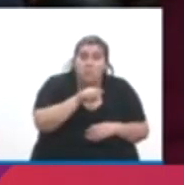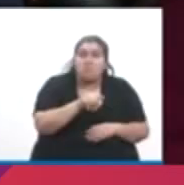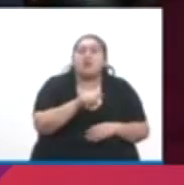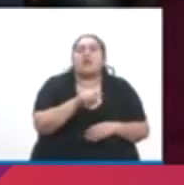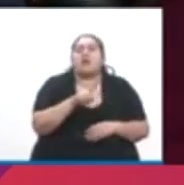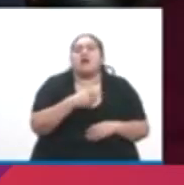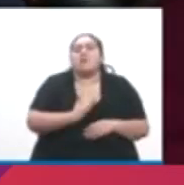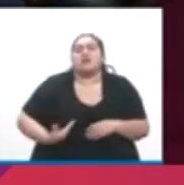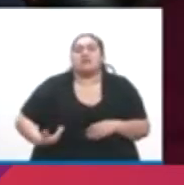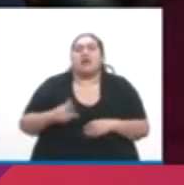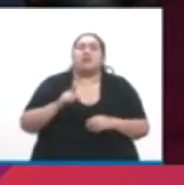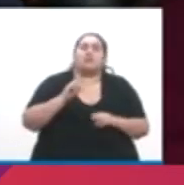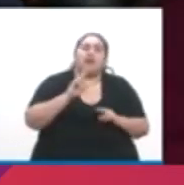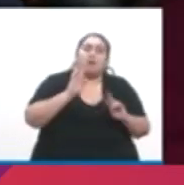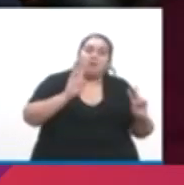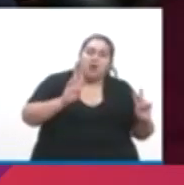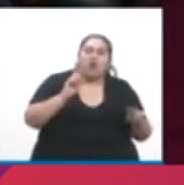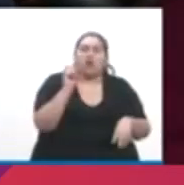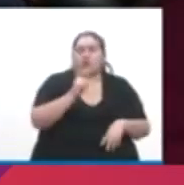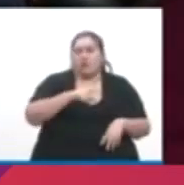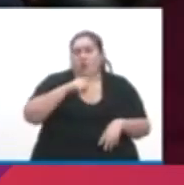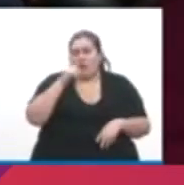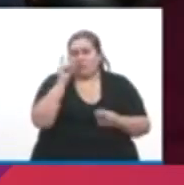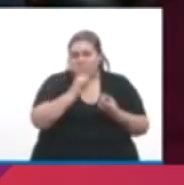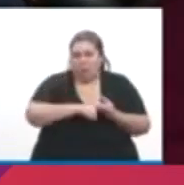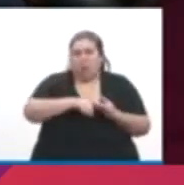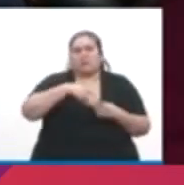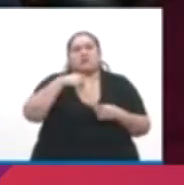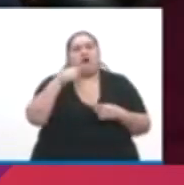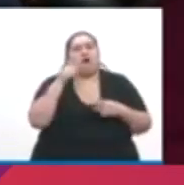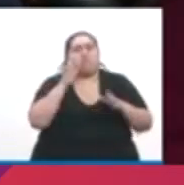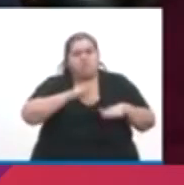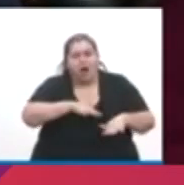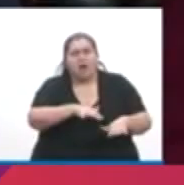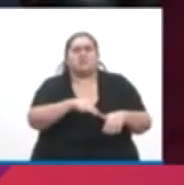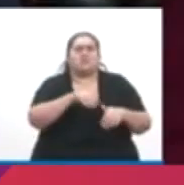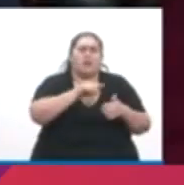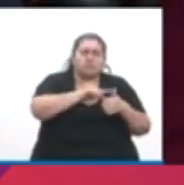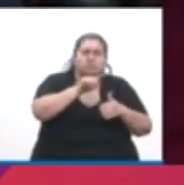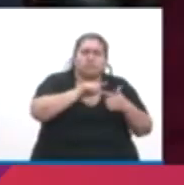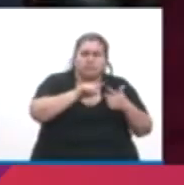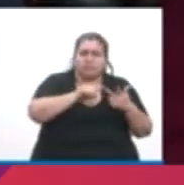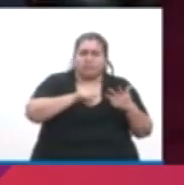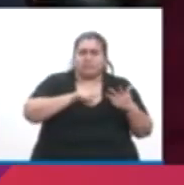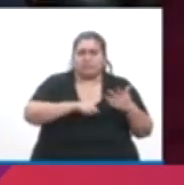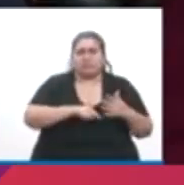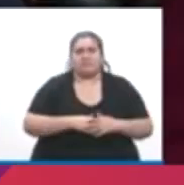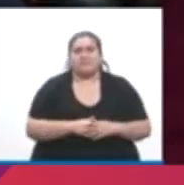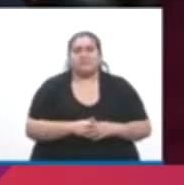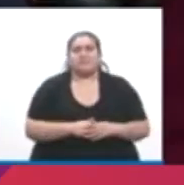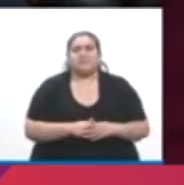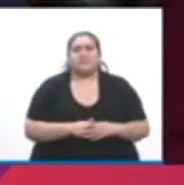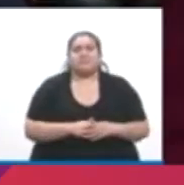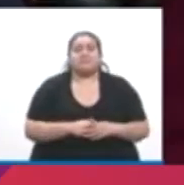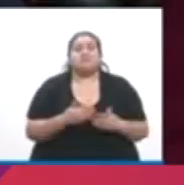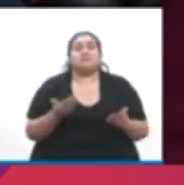caso, desde la legislatura de Córdoba, digamos, por eso comencé contando eso. Creo que acá hay dos cuestiones para que la gente las tenga en claro. Por un